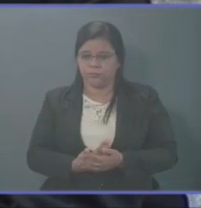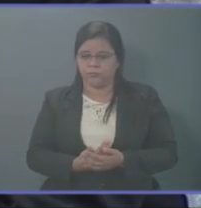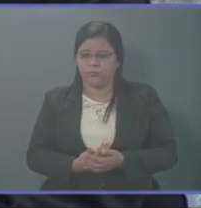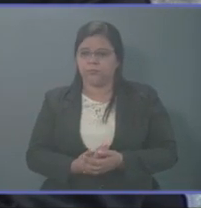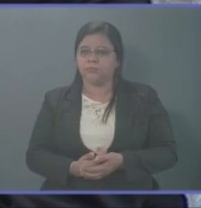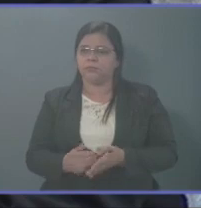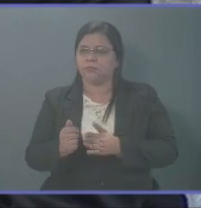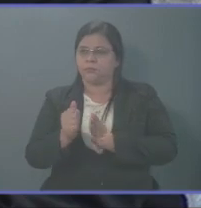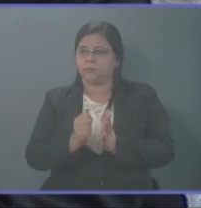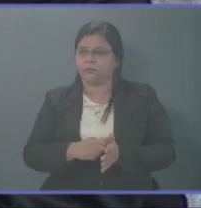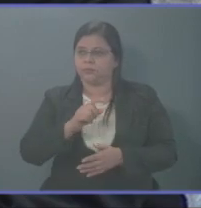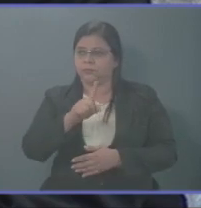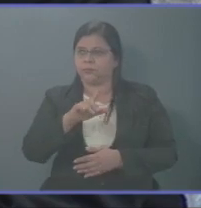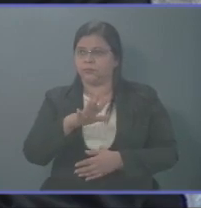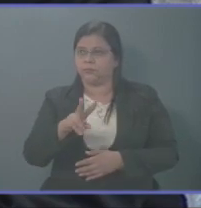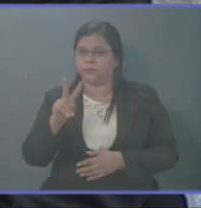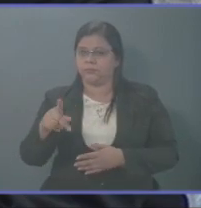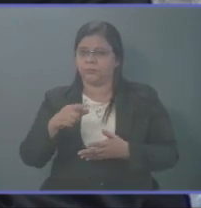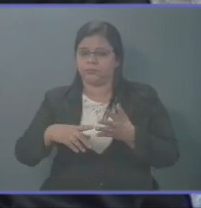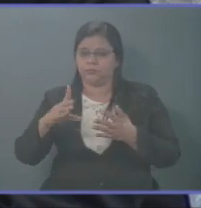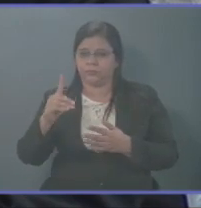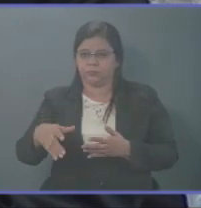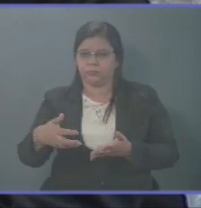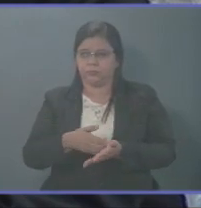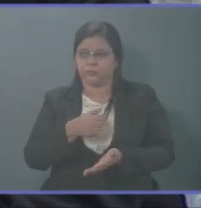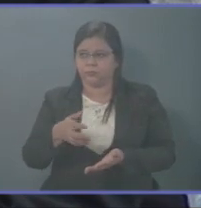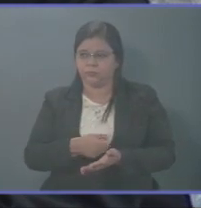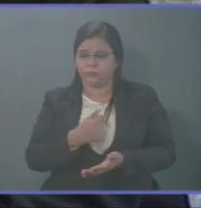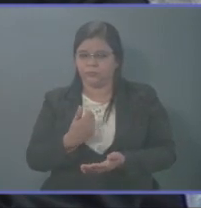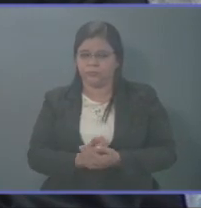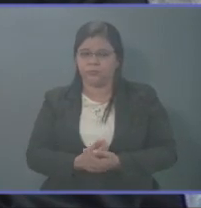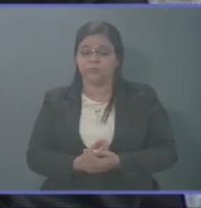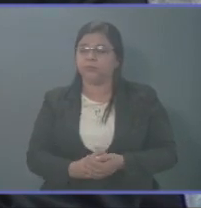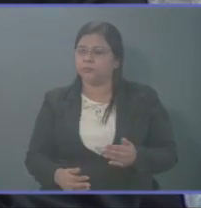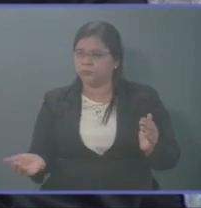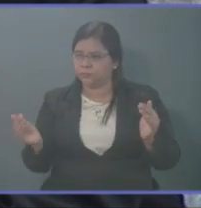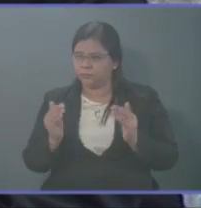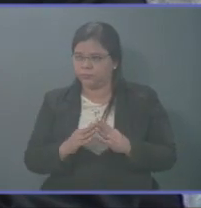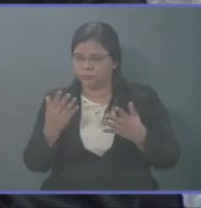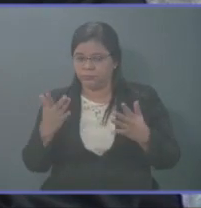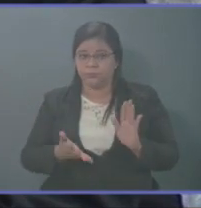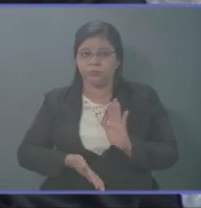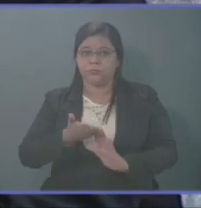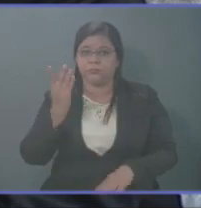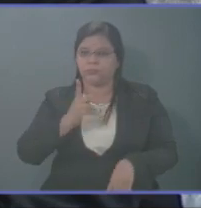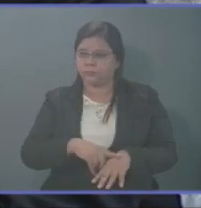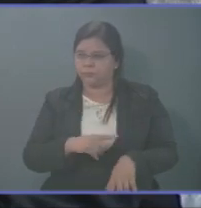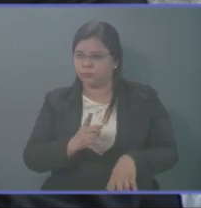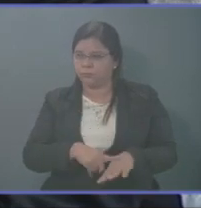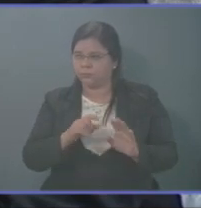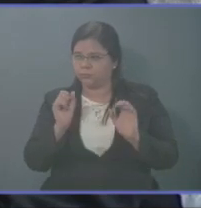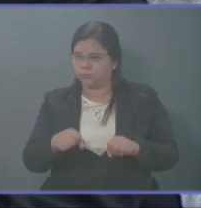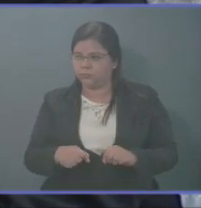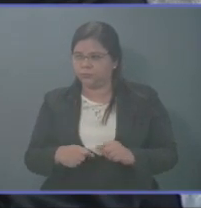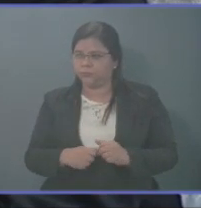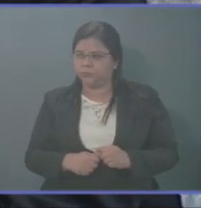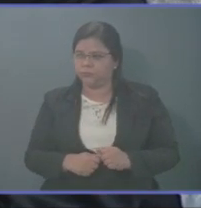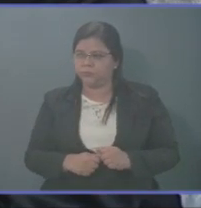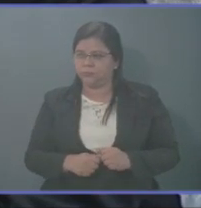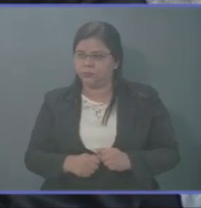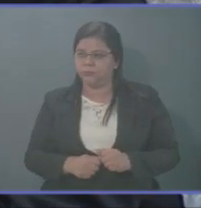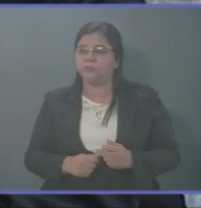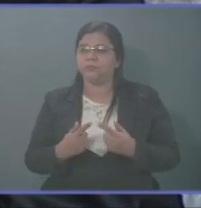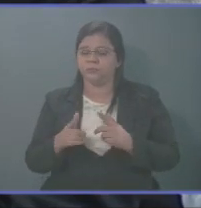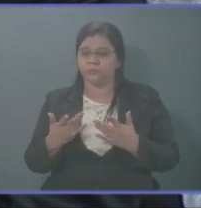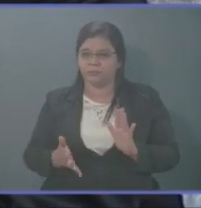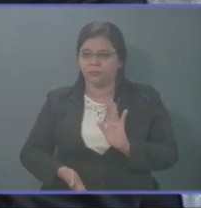artículo 152 del Código Tributario. De igual manera, subsisten los plazos para cumplir con la declaración y entero de retenciones